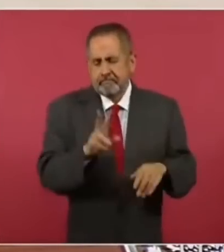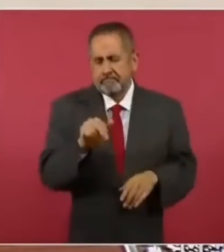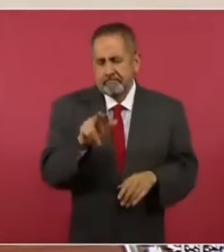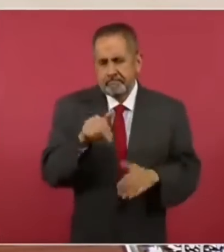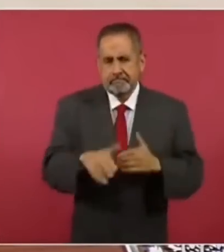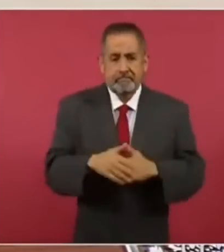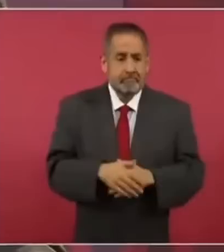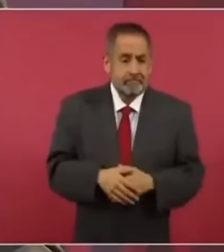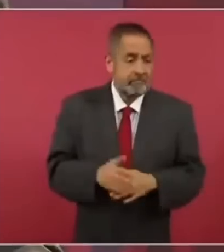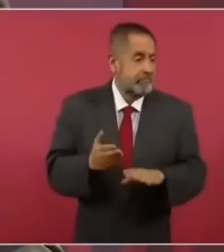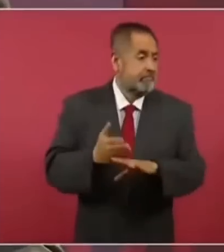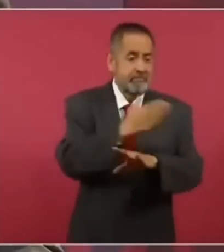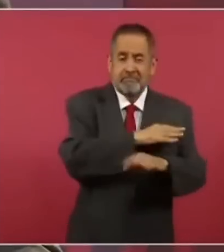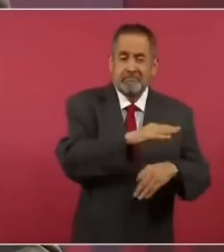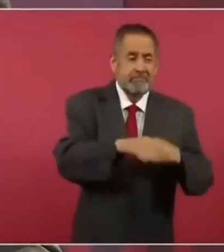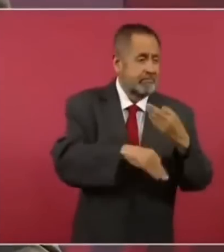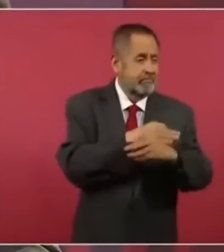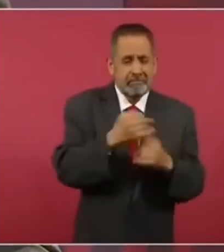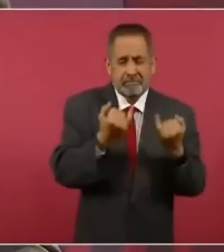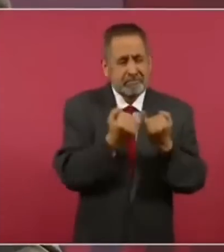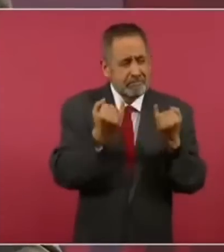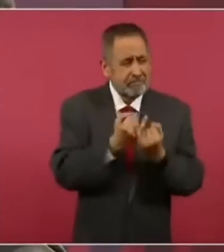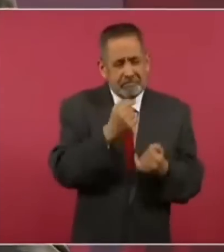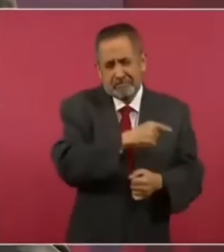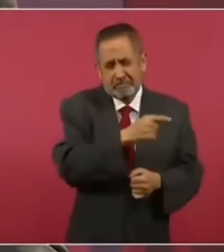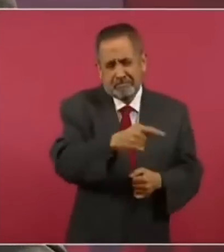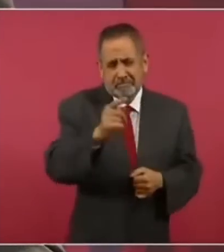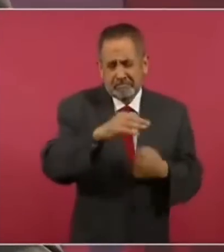Así estaba todo,